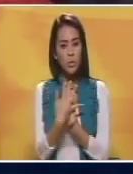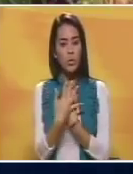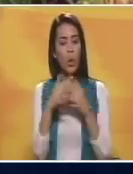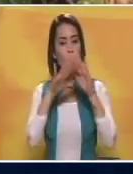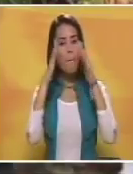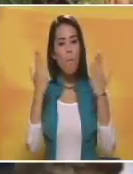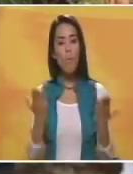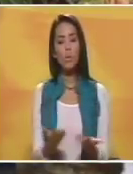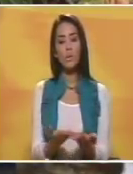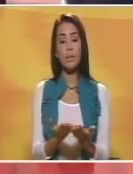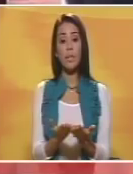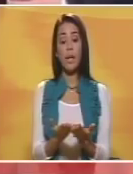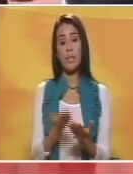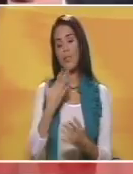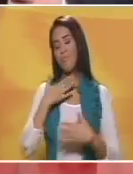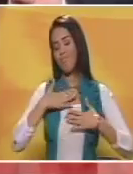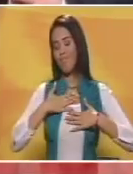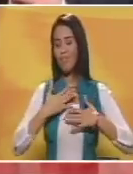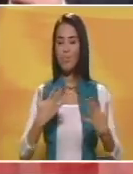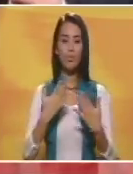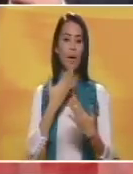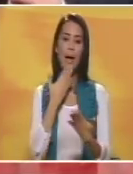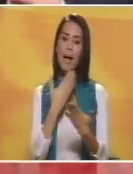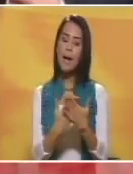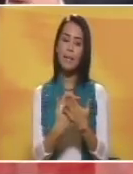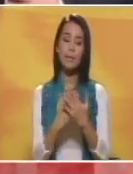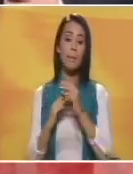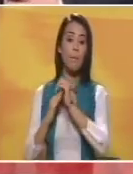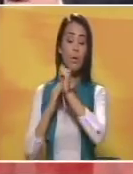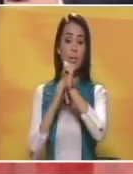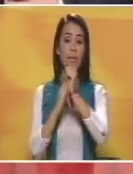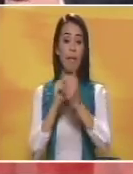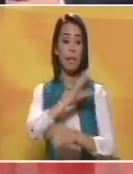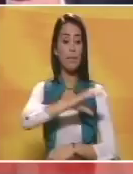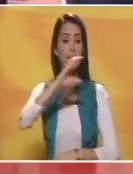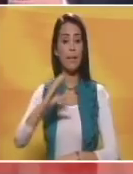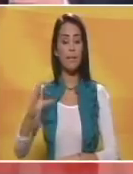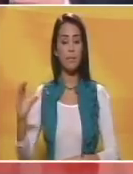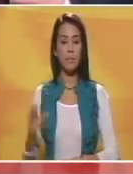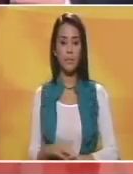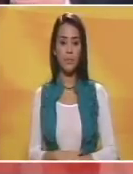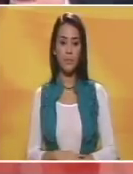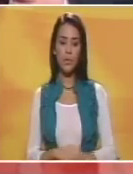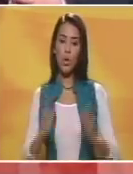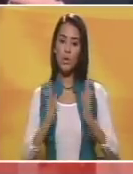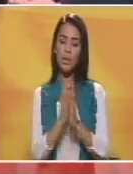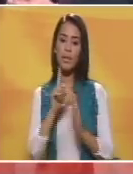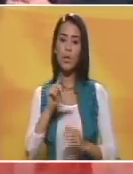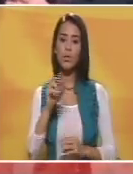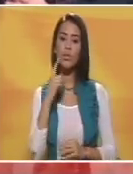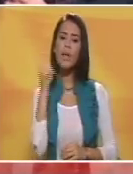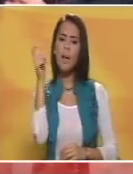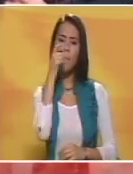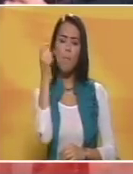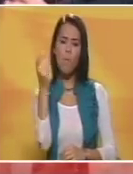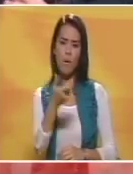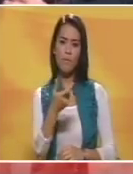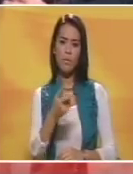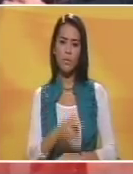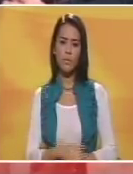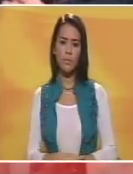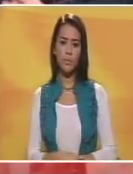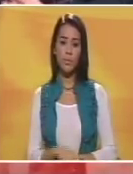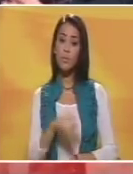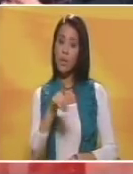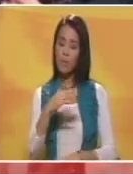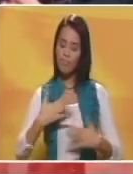mundial, y la verdad es que muy agradecidos con los líderes del Caribe, muy agradecidos en este caso con Santa Lucía y su pueblo y el primer ministro Chastenet, quien